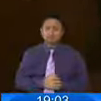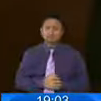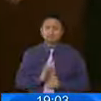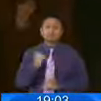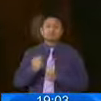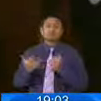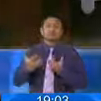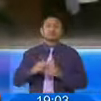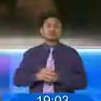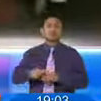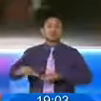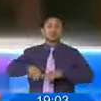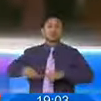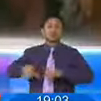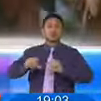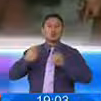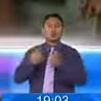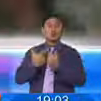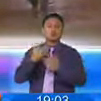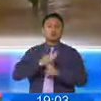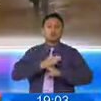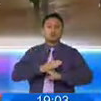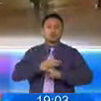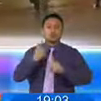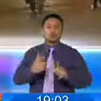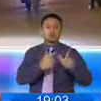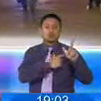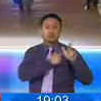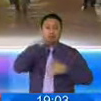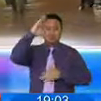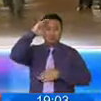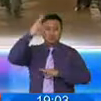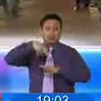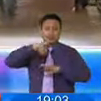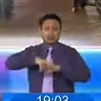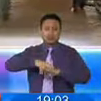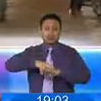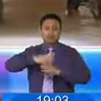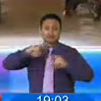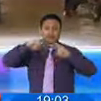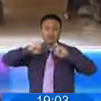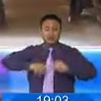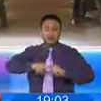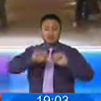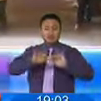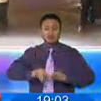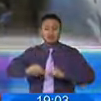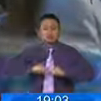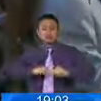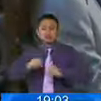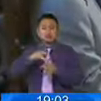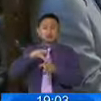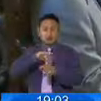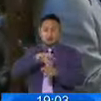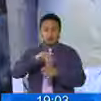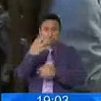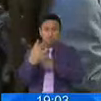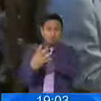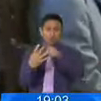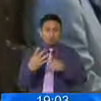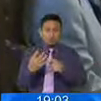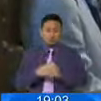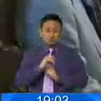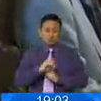que el coordinador del sector defensa, es decir, Fuerzas Armadas, Policía Nacional, Inteligencia y Secretaría de Gestión de Riesgos, según lo